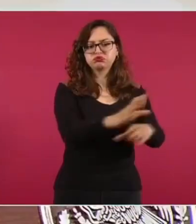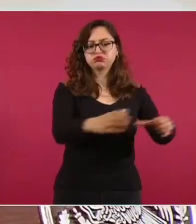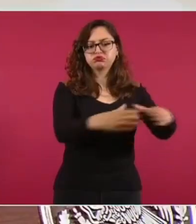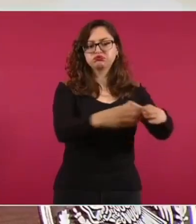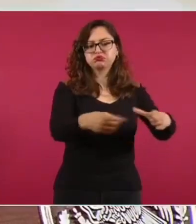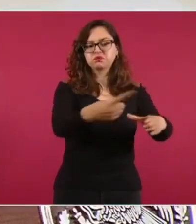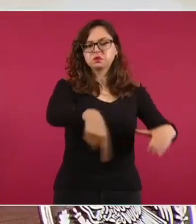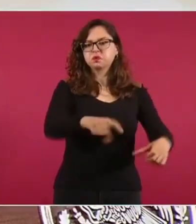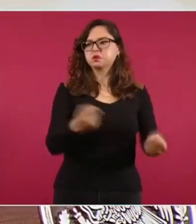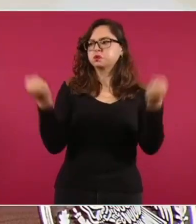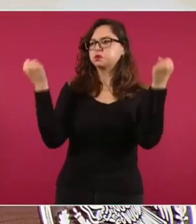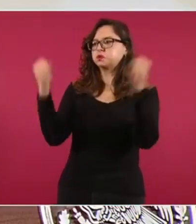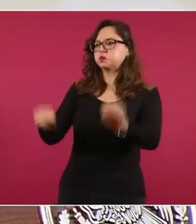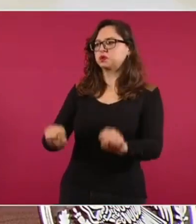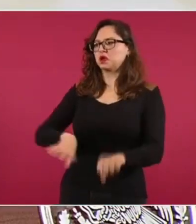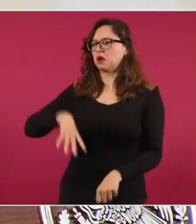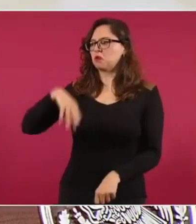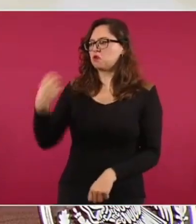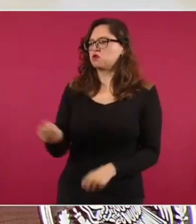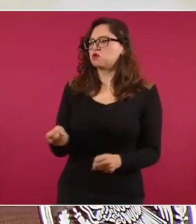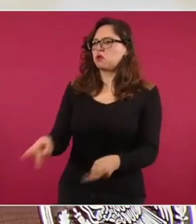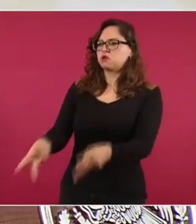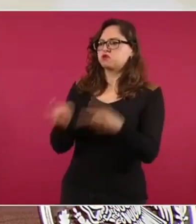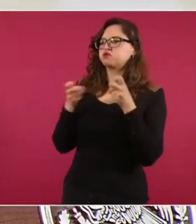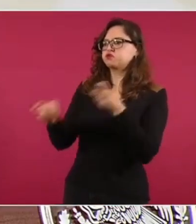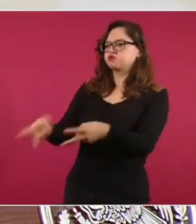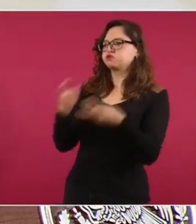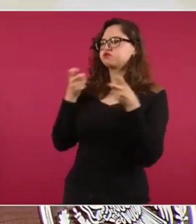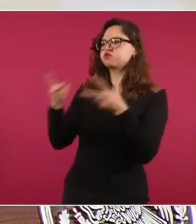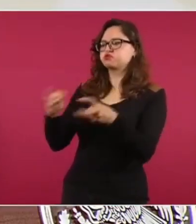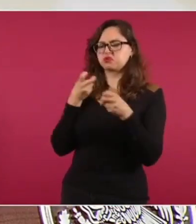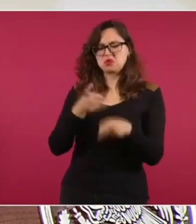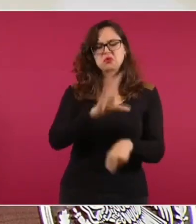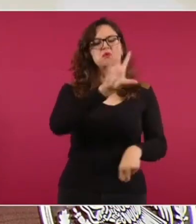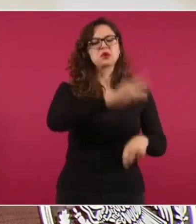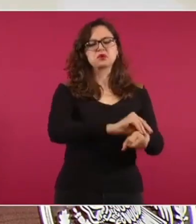autoritaria. Claro que sí.